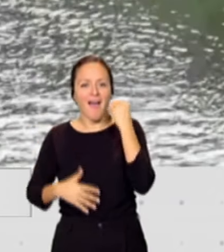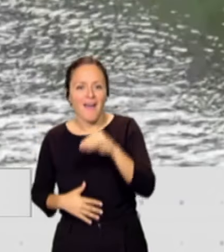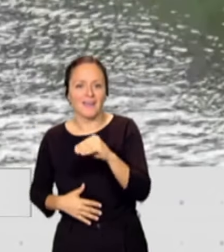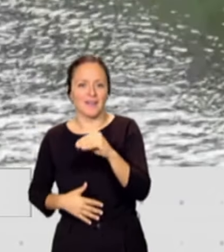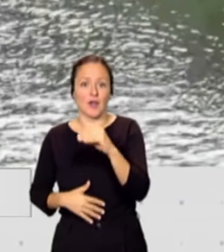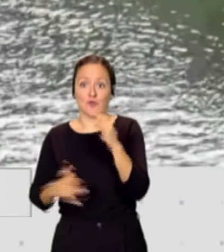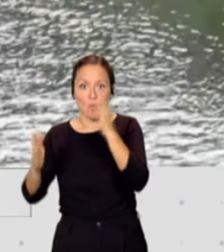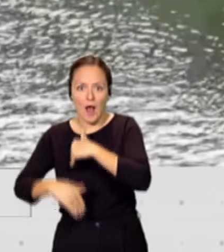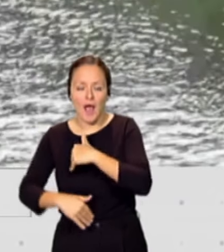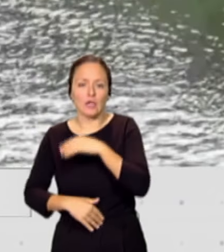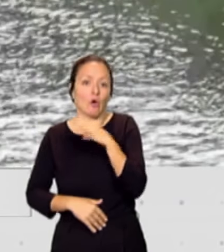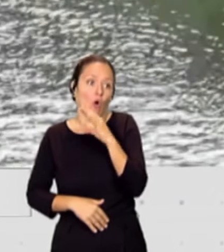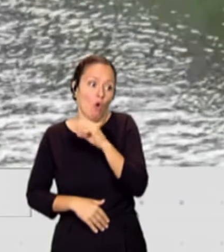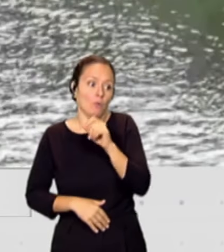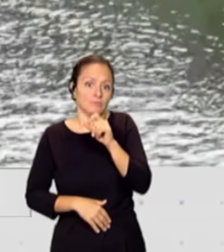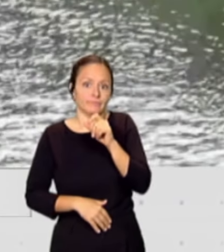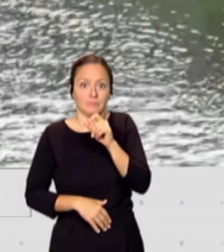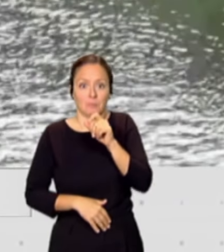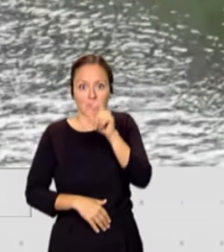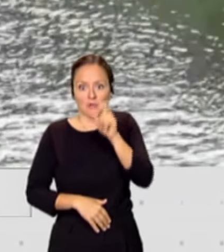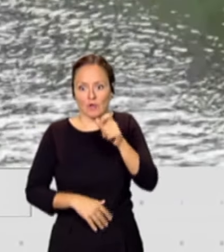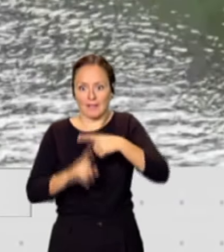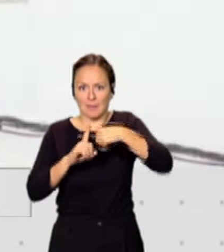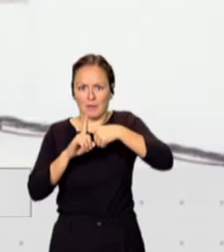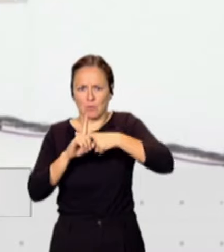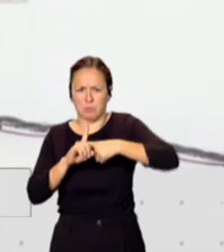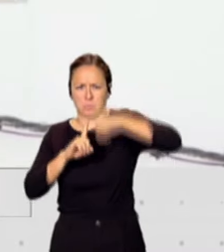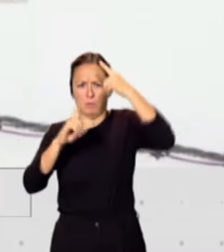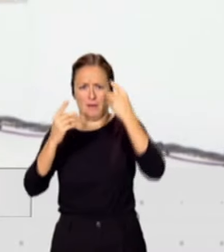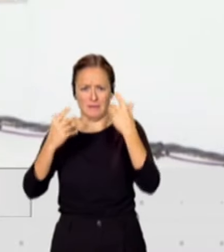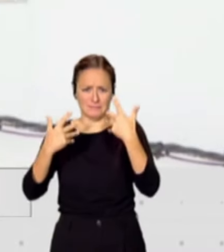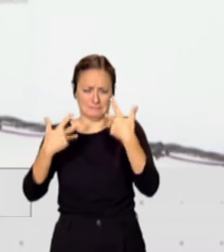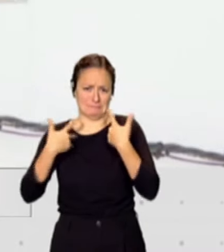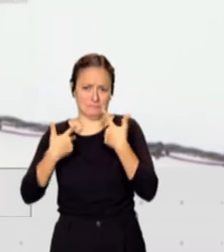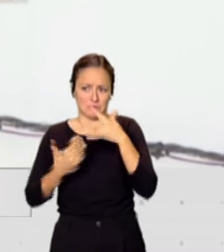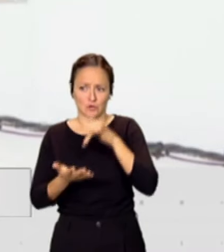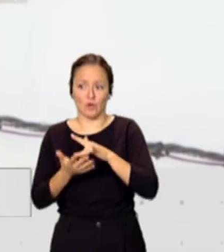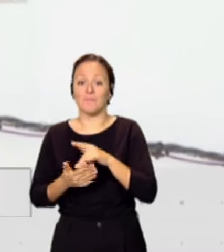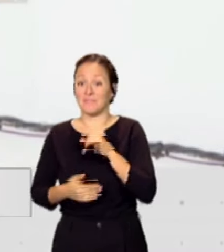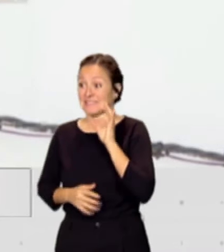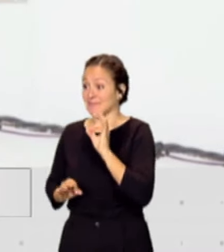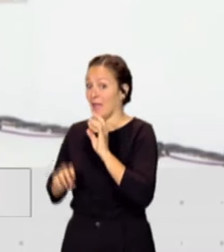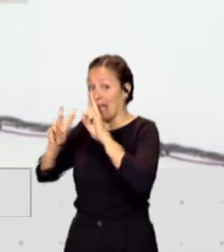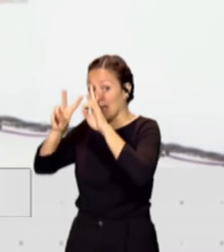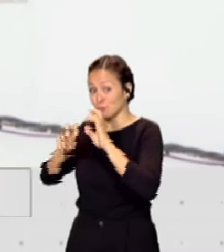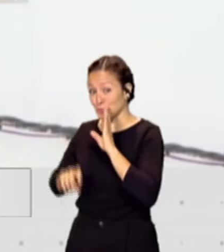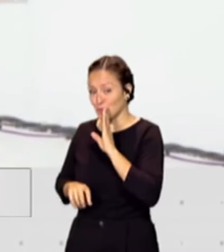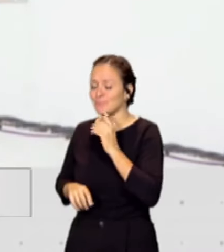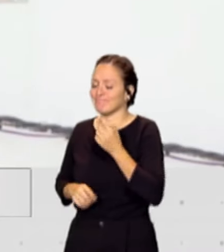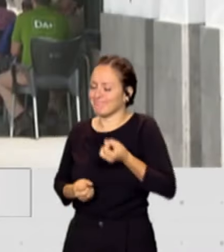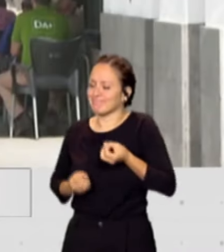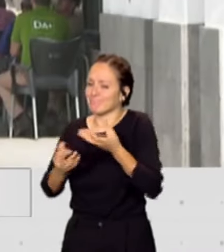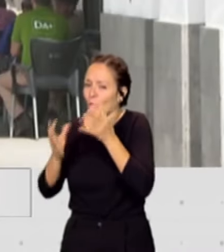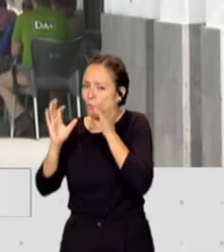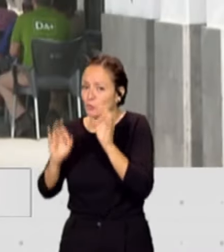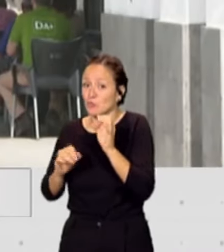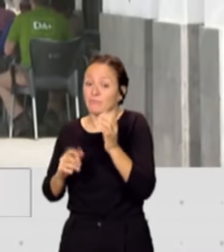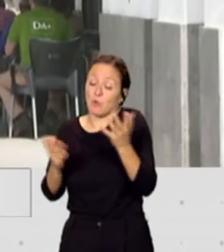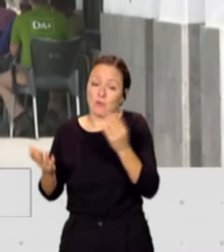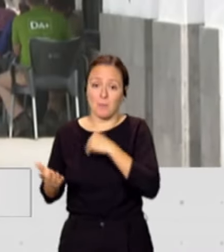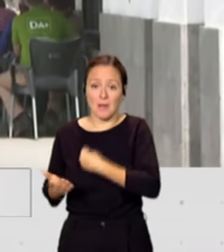eh tienen que sufrir las altas temperaturas No sí en los estudios estos también comentaban precisamente eso no Lamentablemente las personas que